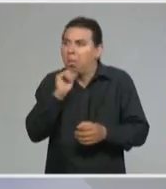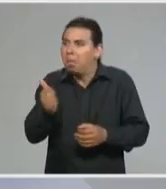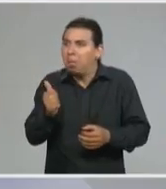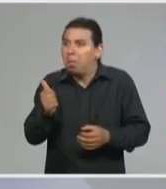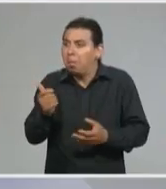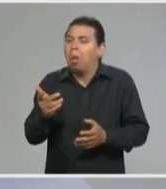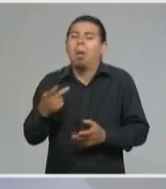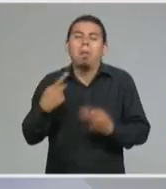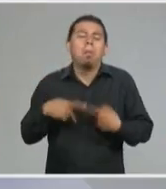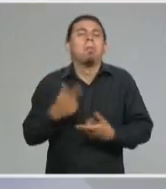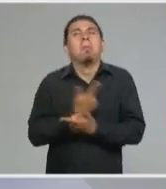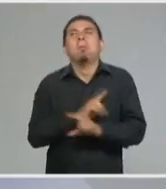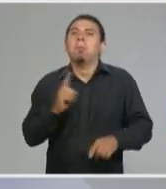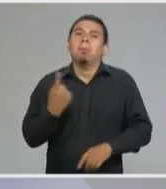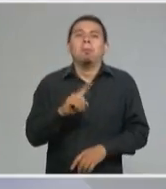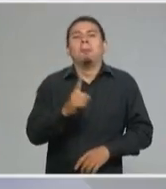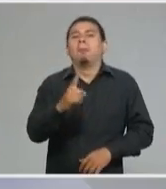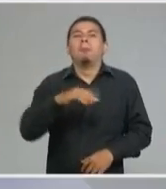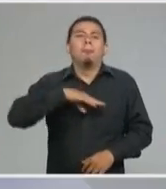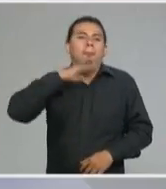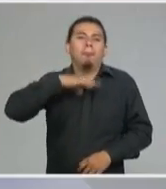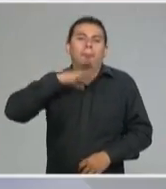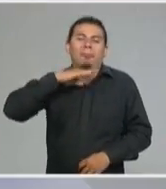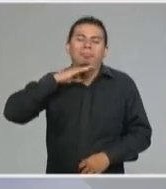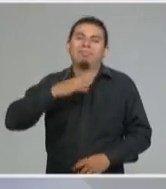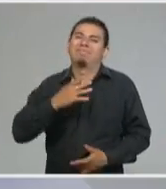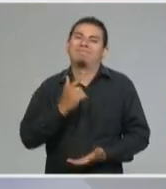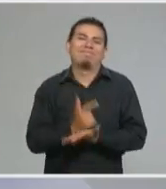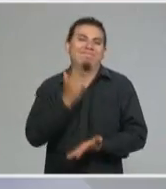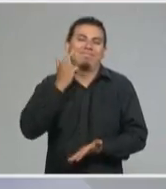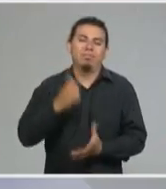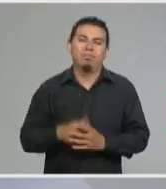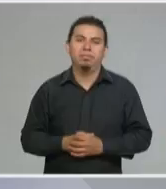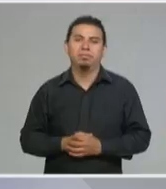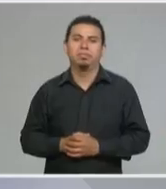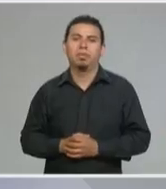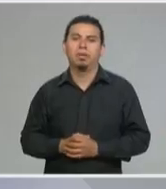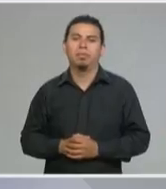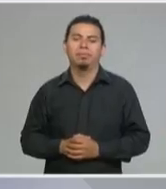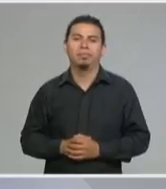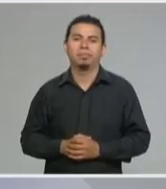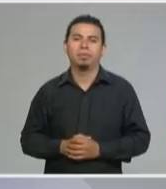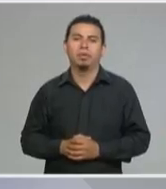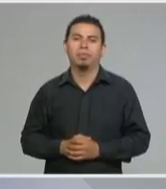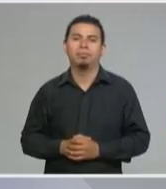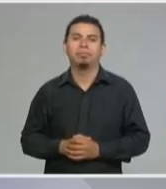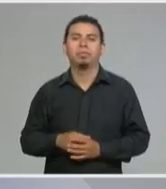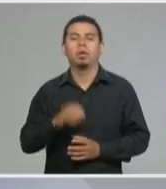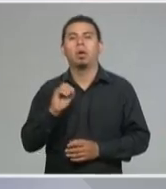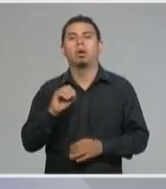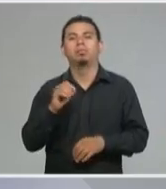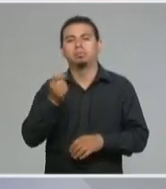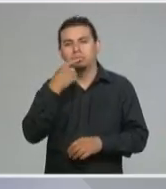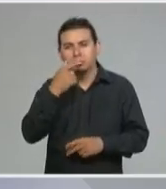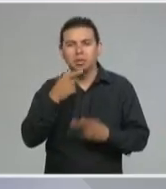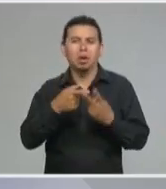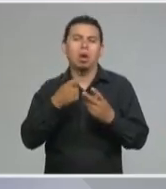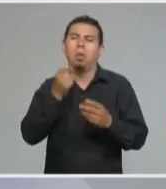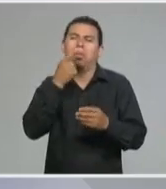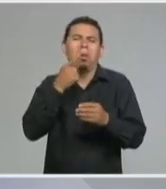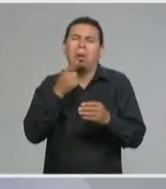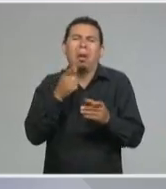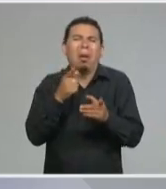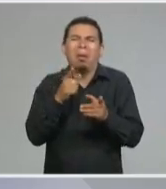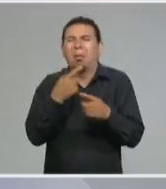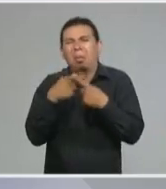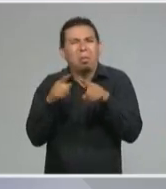al paciente, ¿no? Entonces, en donde se van tratando con sintomáticos, con antibióticos, y se va dejando pasar más